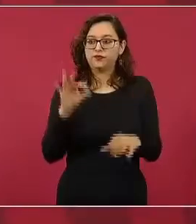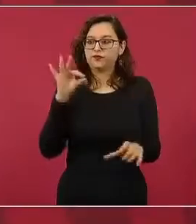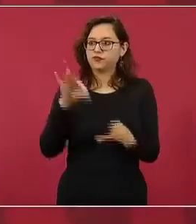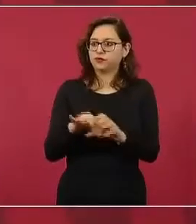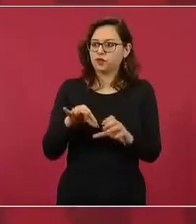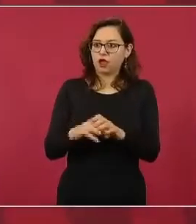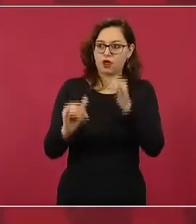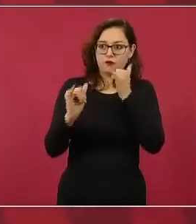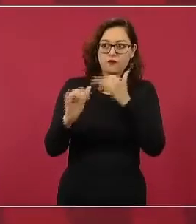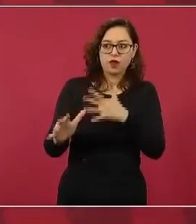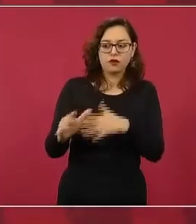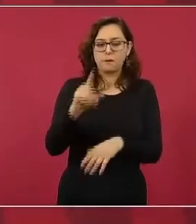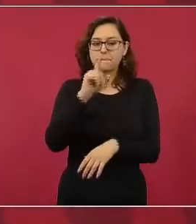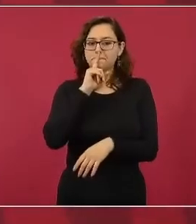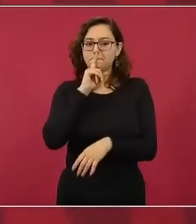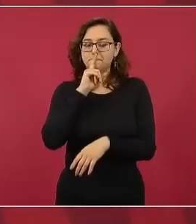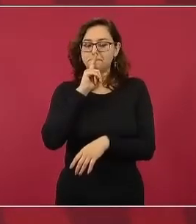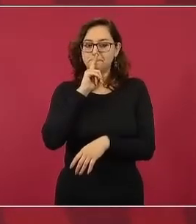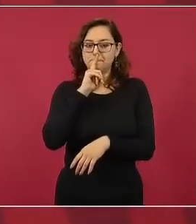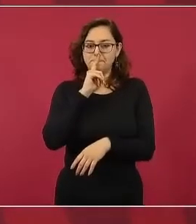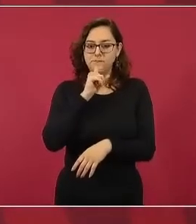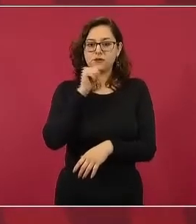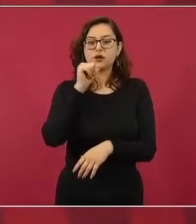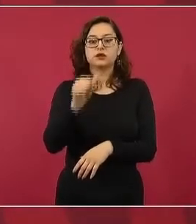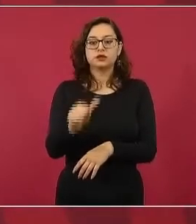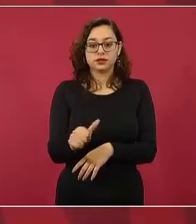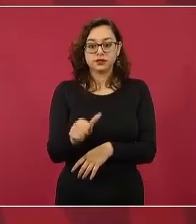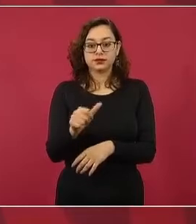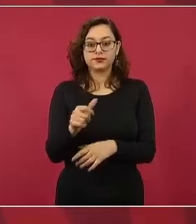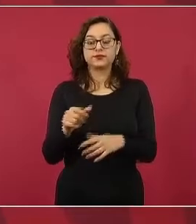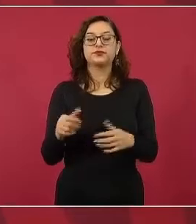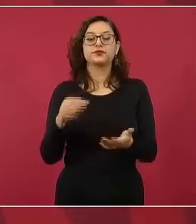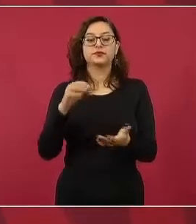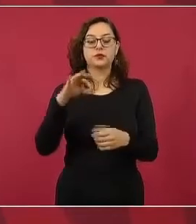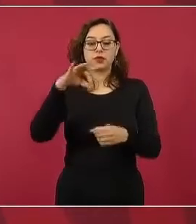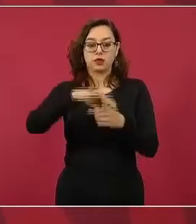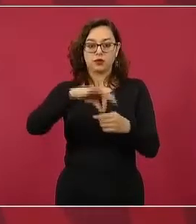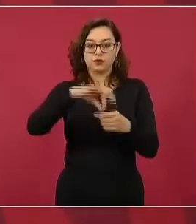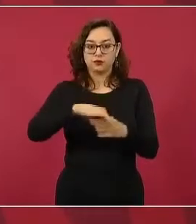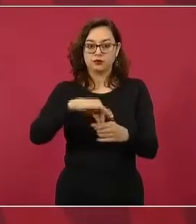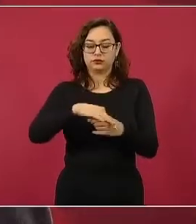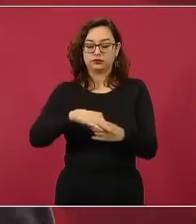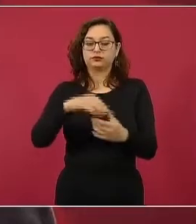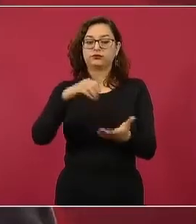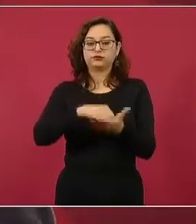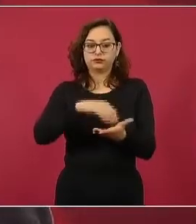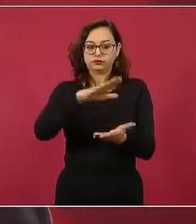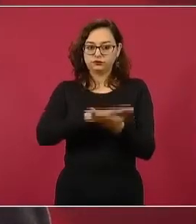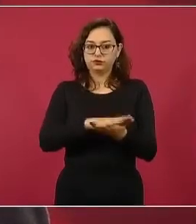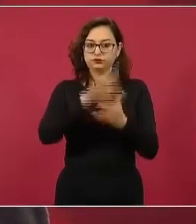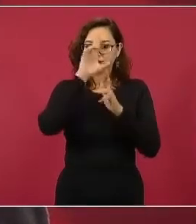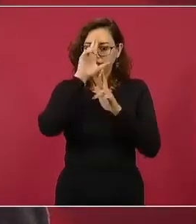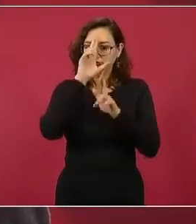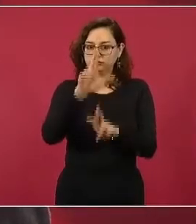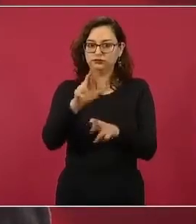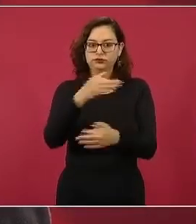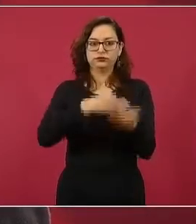también que aclare o dé respuesta a tu denuncia.